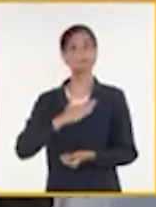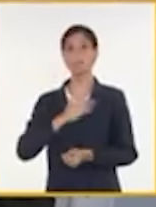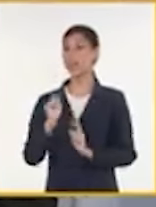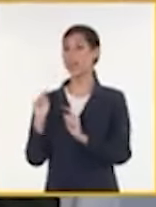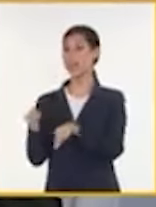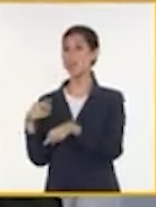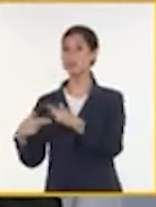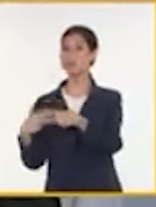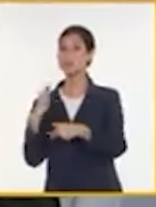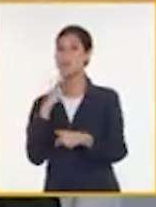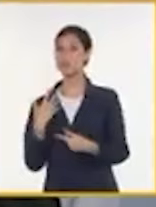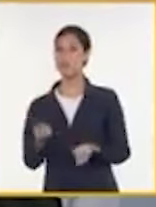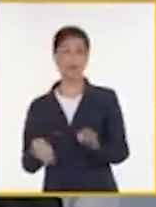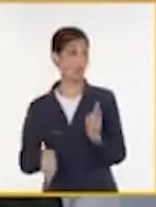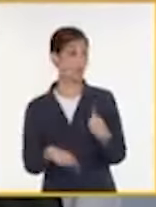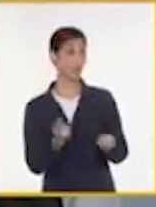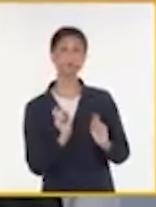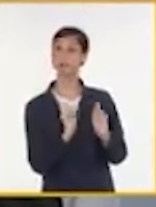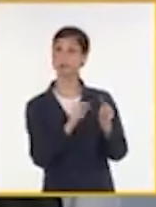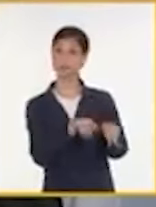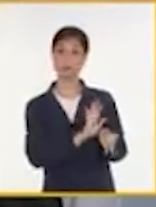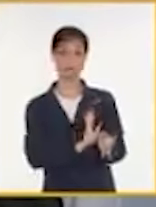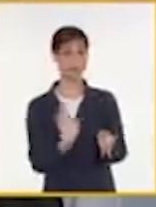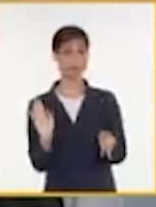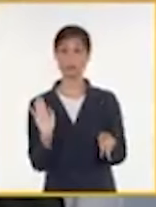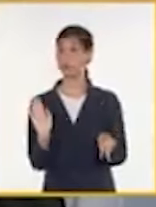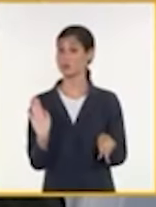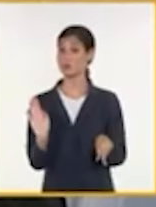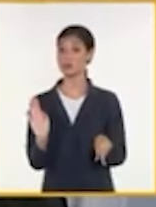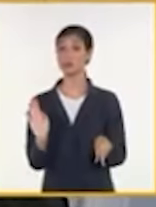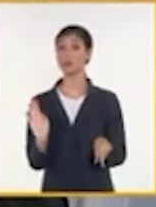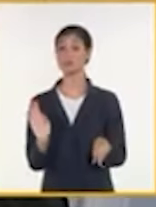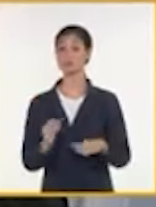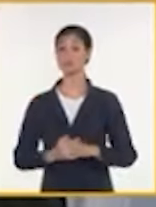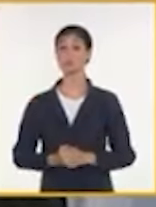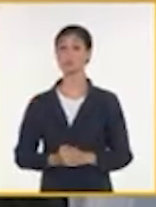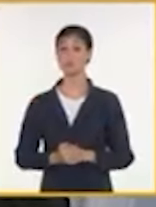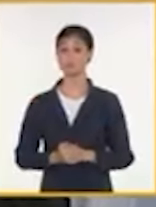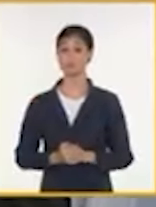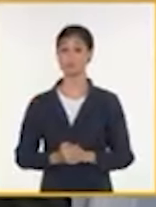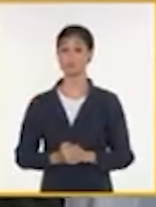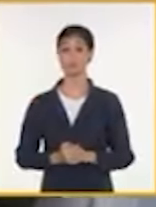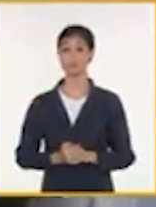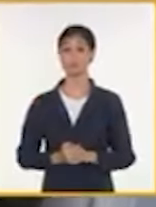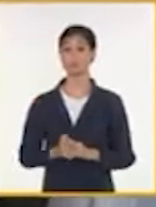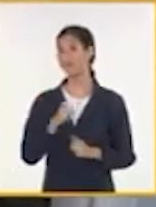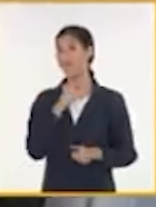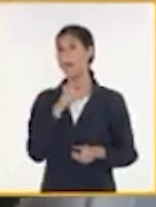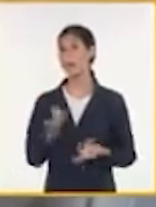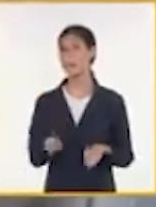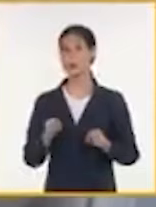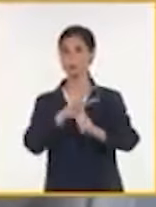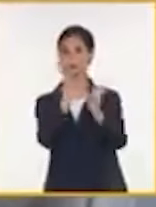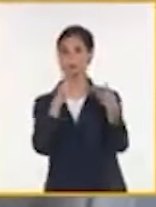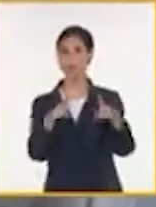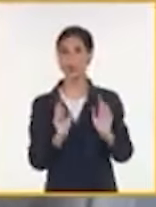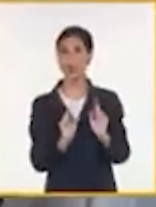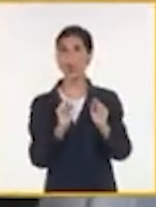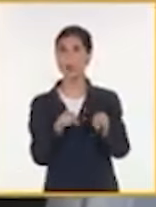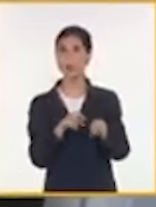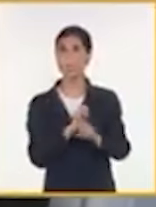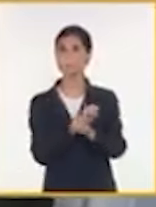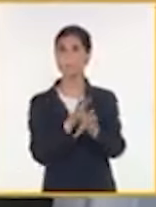de las acciones que que realizan por supuesto el uso de las redes sociales